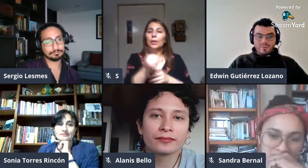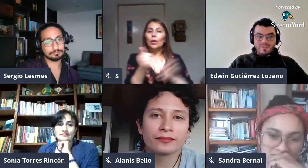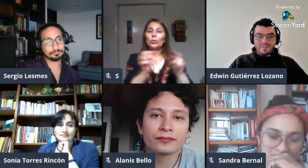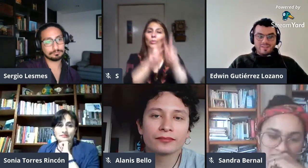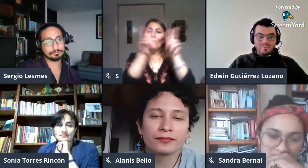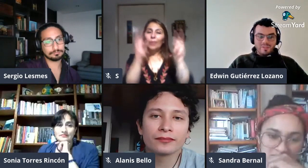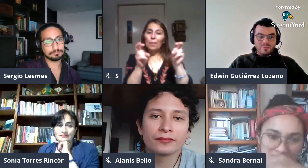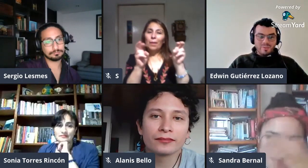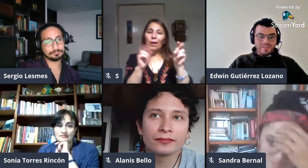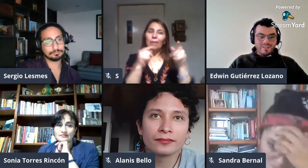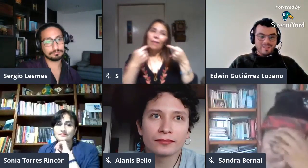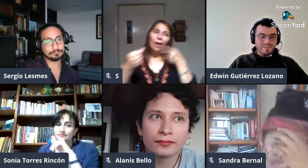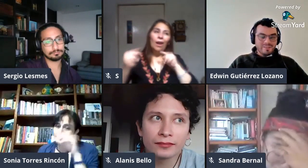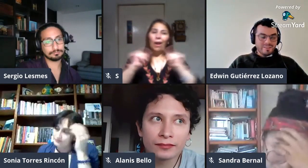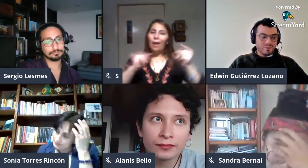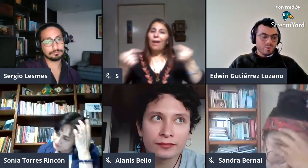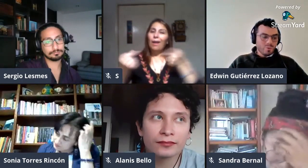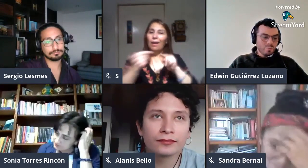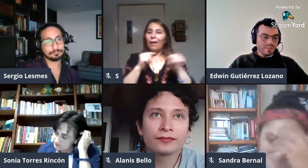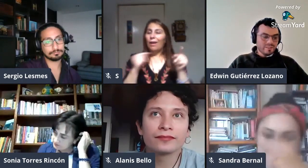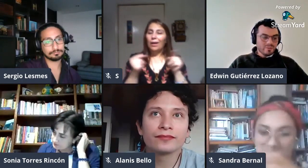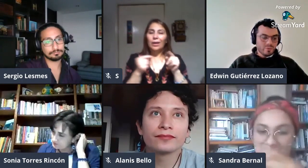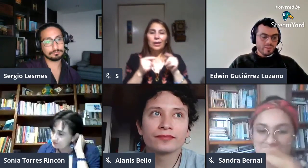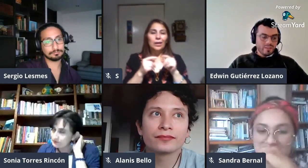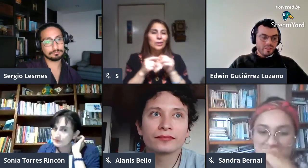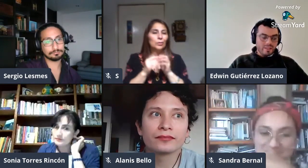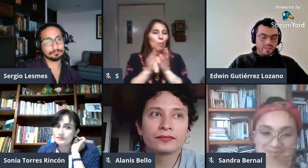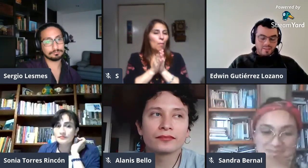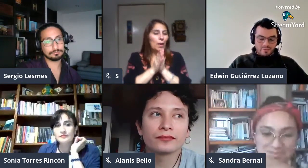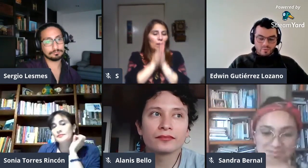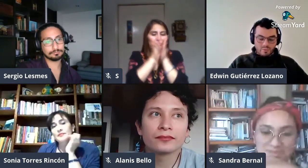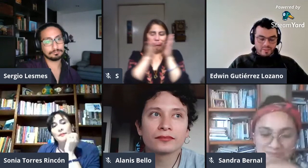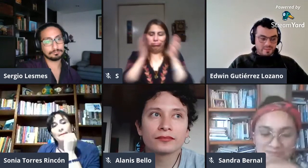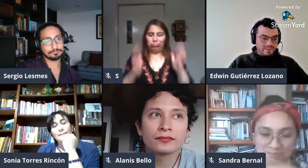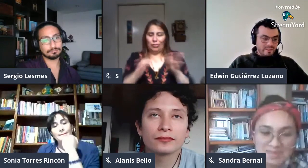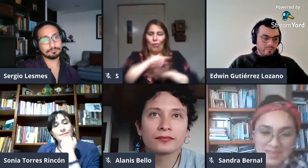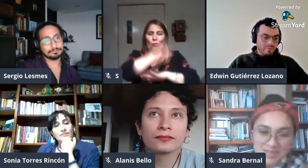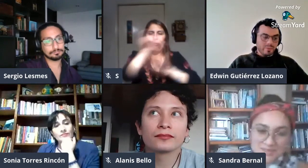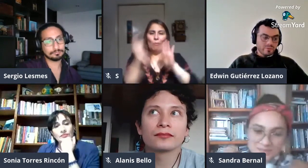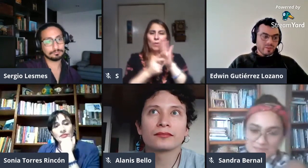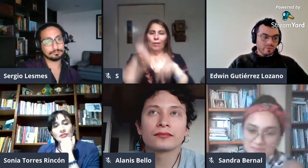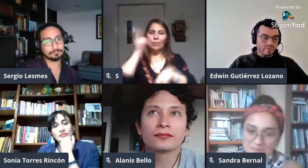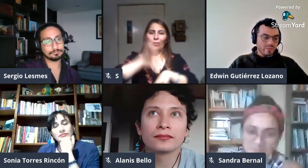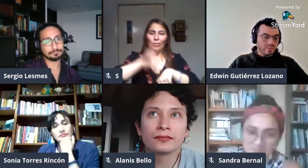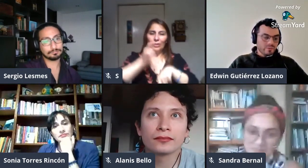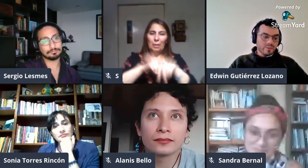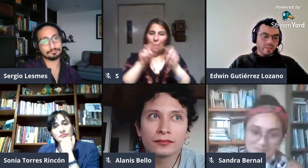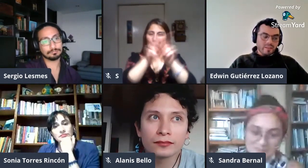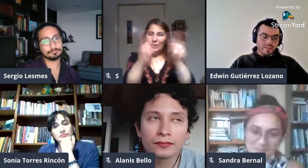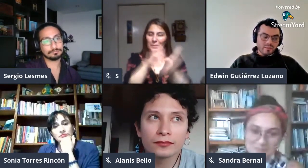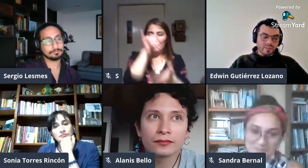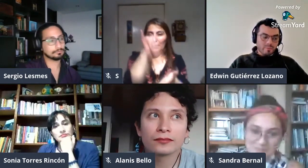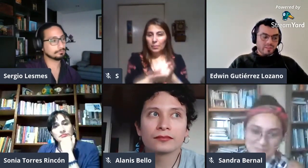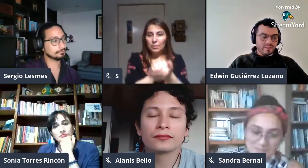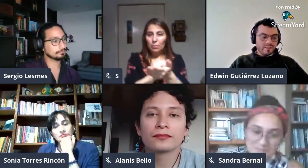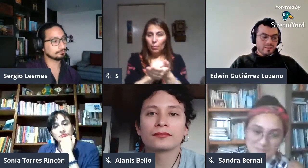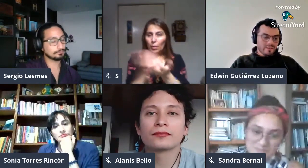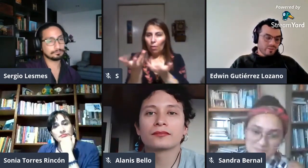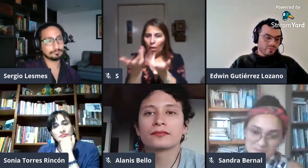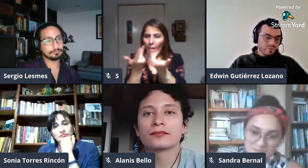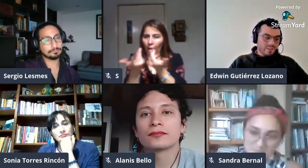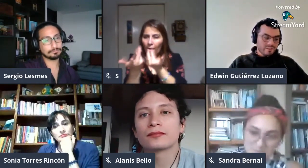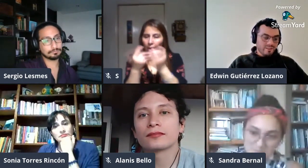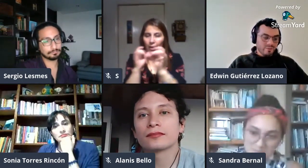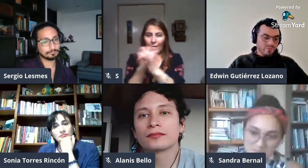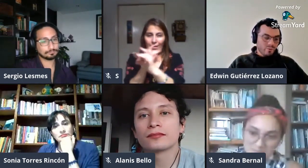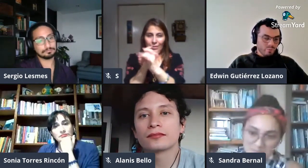Daría para una sesión completa sobre este tema, pero es algo que han venido. De hecho, aquí plantean que